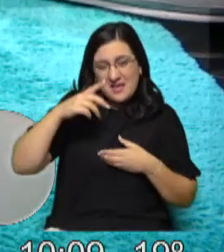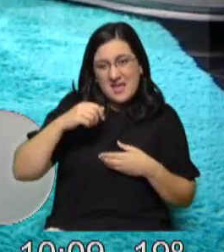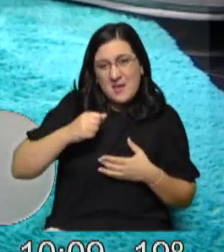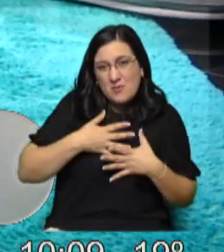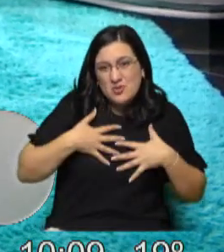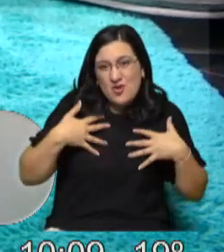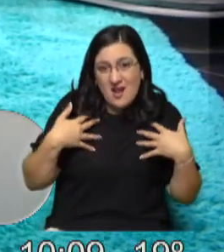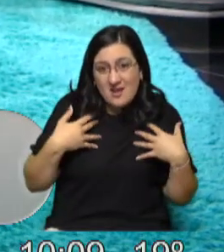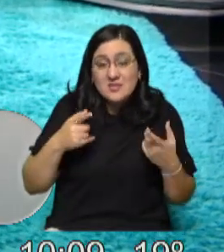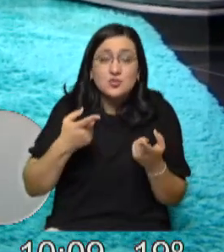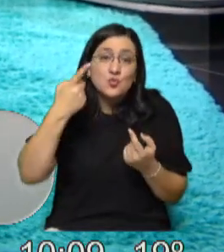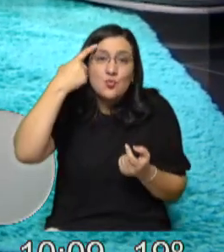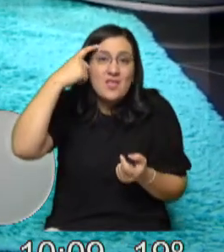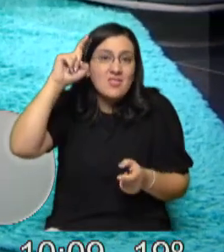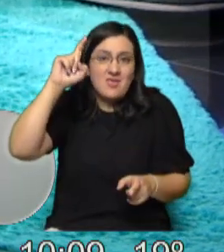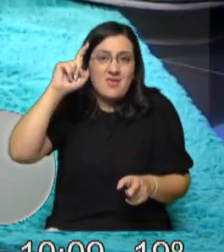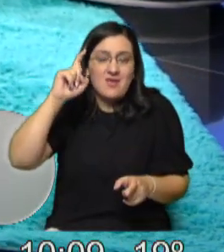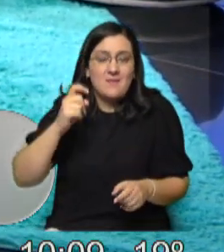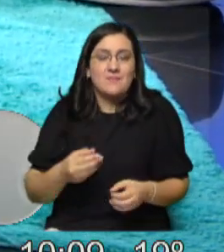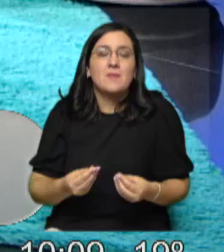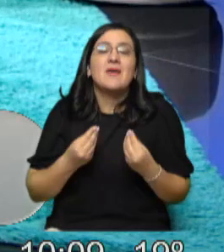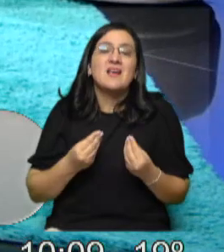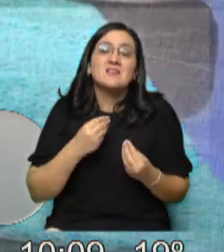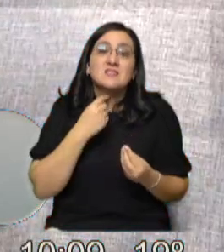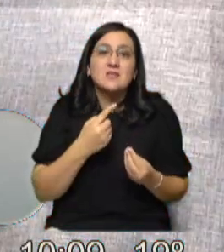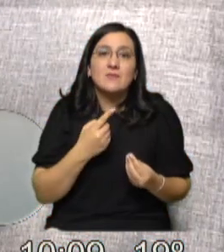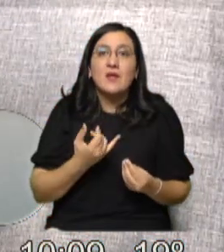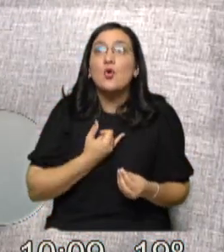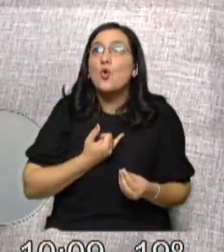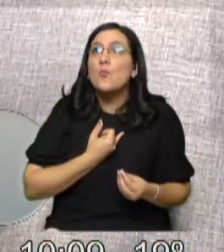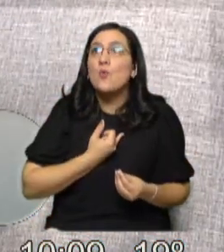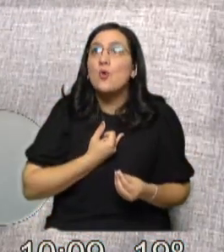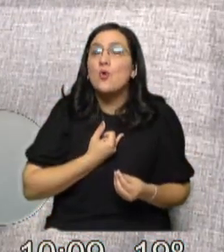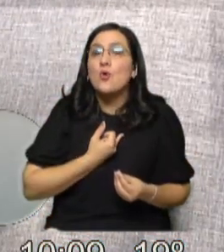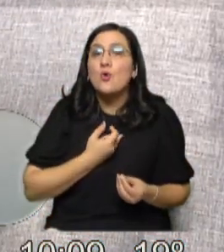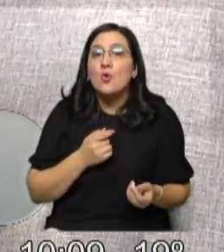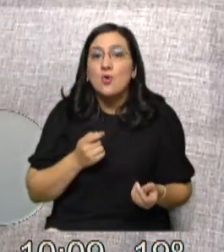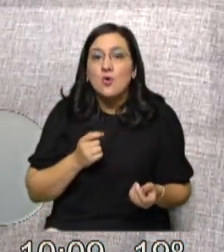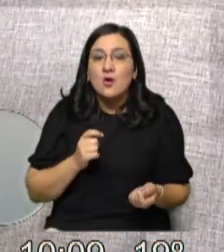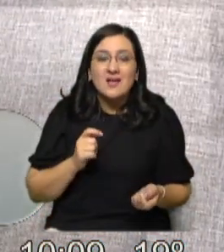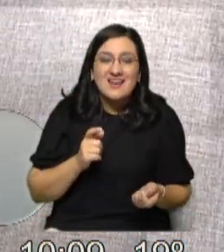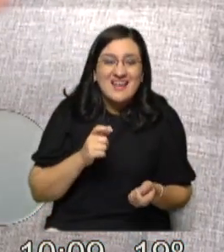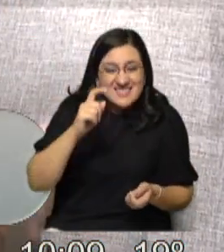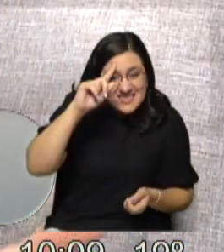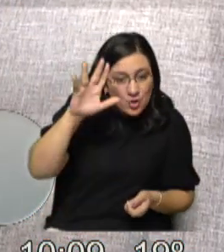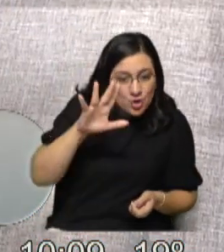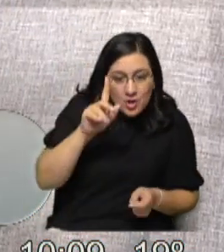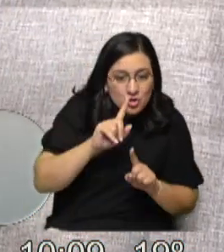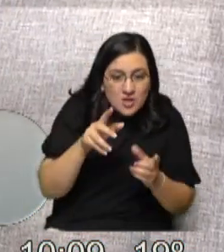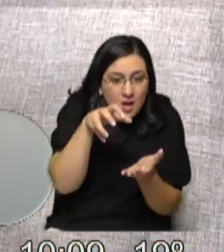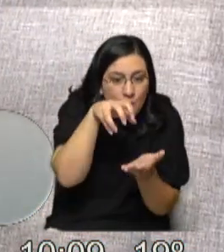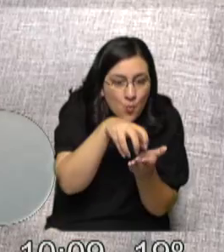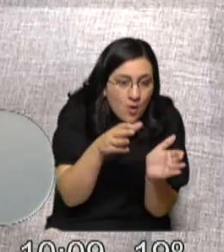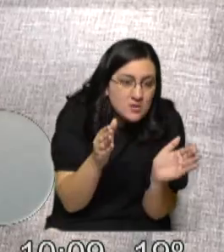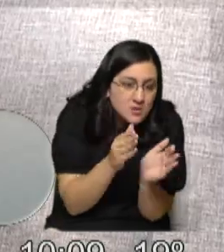gente más o menos tenga idea hacia dónde es que va dirigida. Es como sacar la psicología del consultorio, ¿no? Como democratizarla y